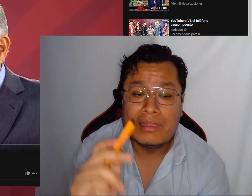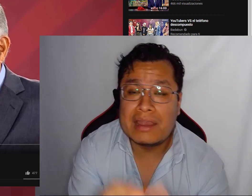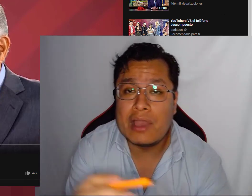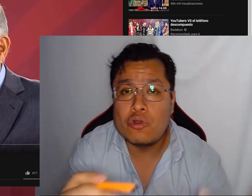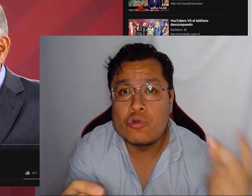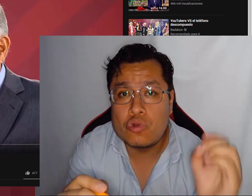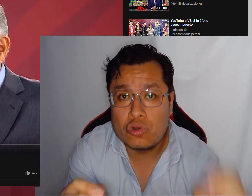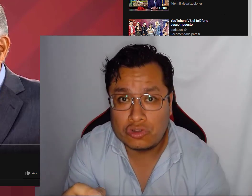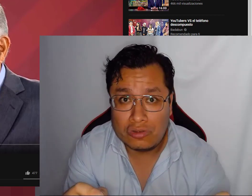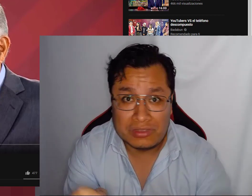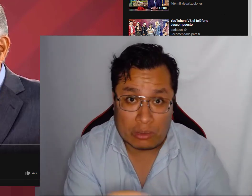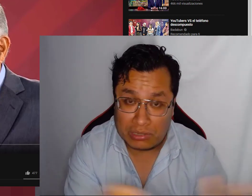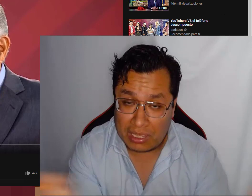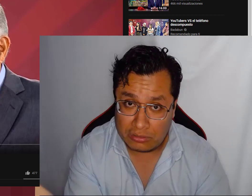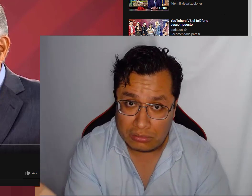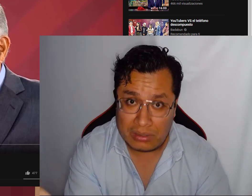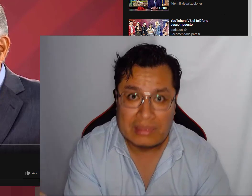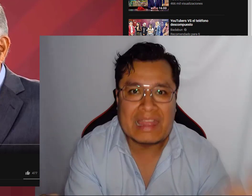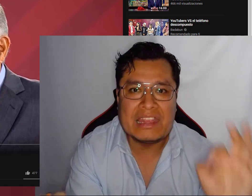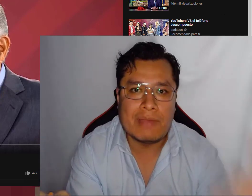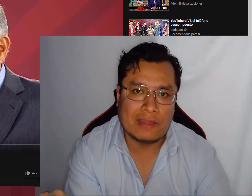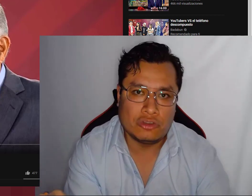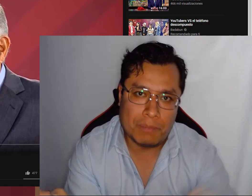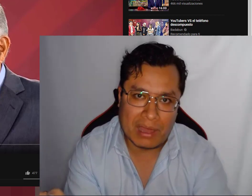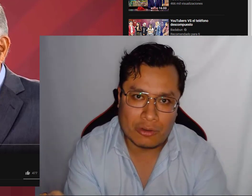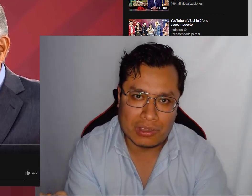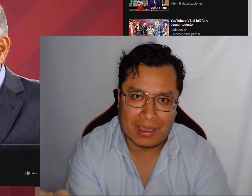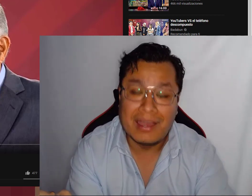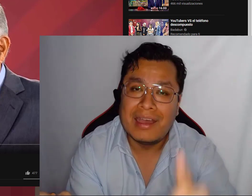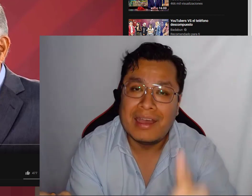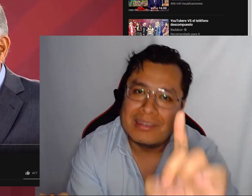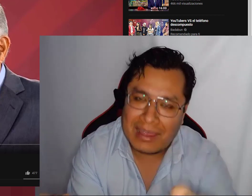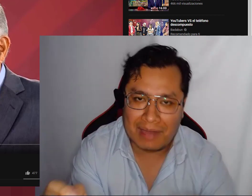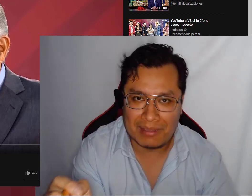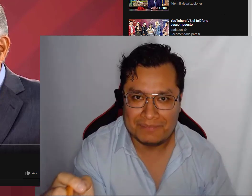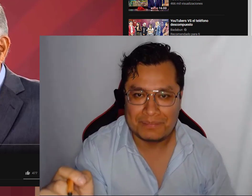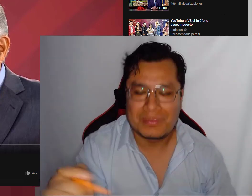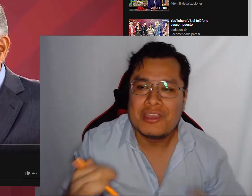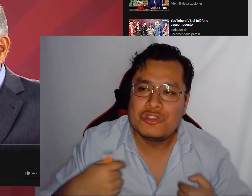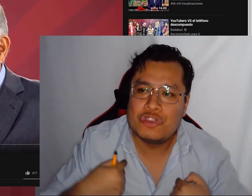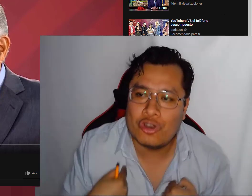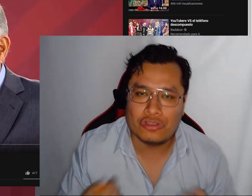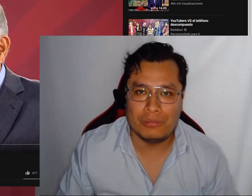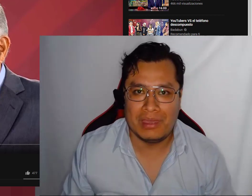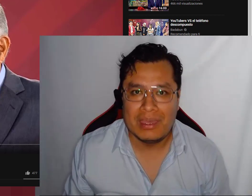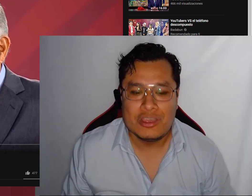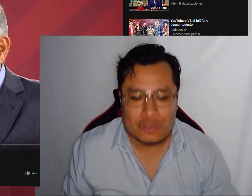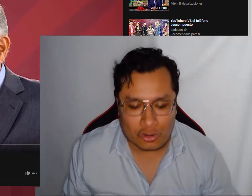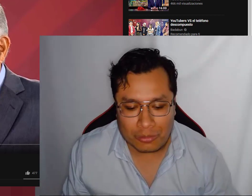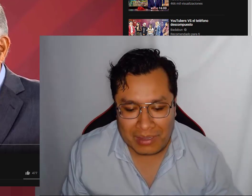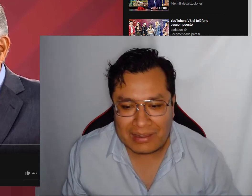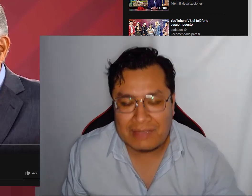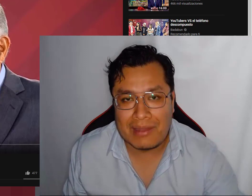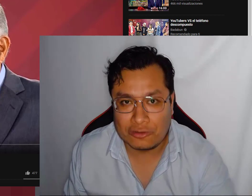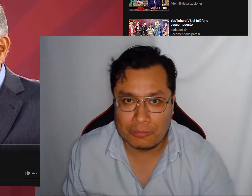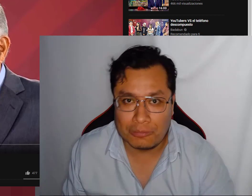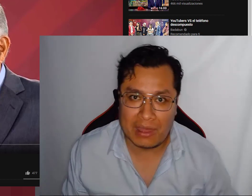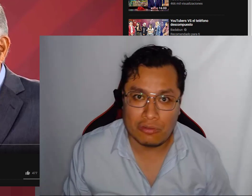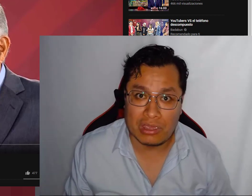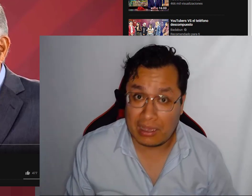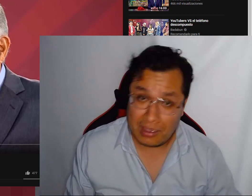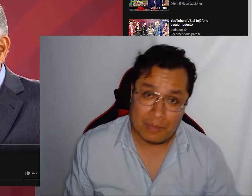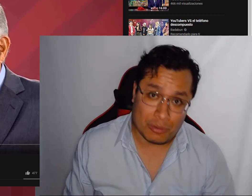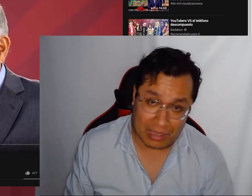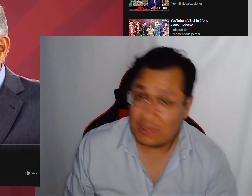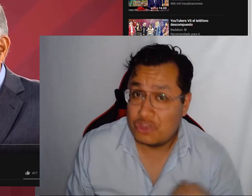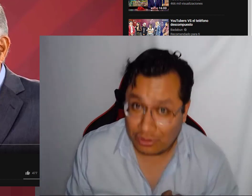daría un curso de un año de nivelación pedagógica se daba yo lo tomé yo tomé esa nivelación